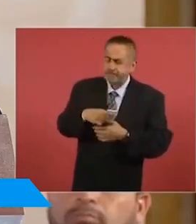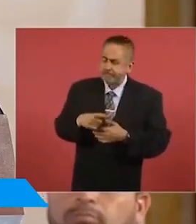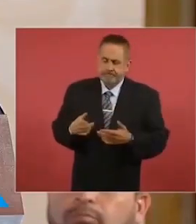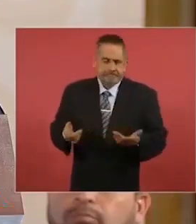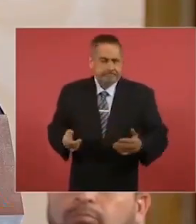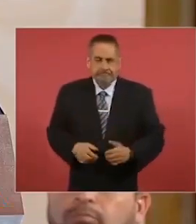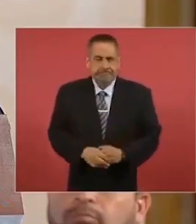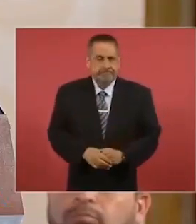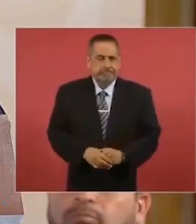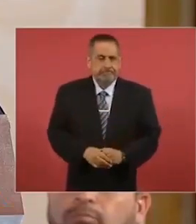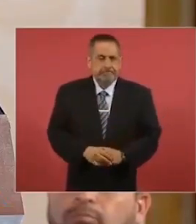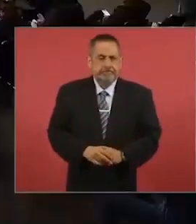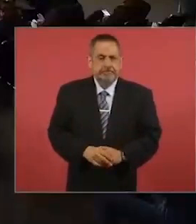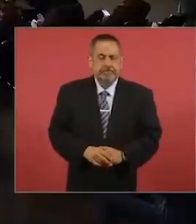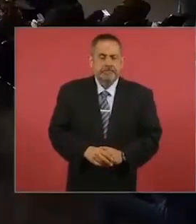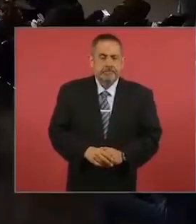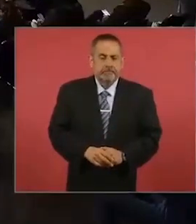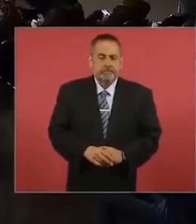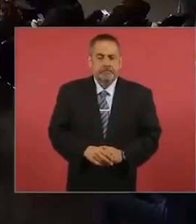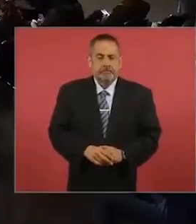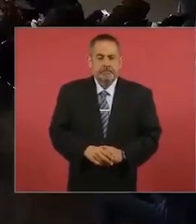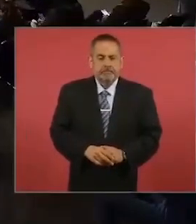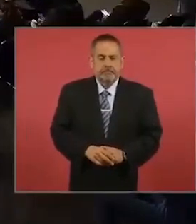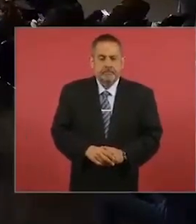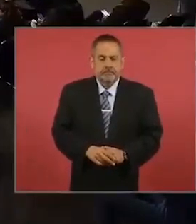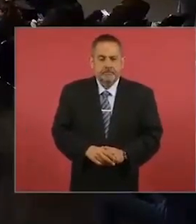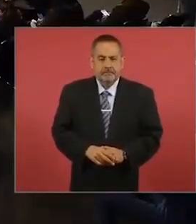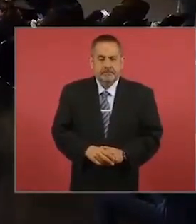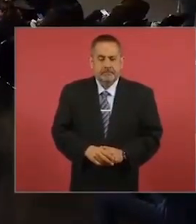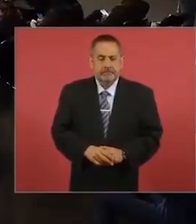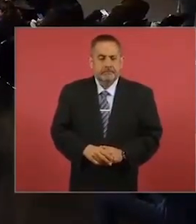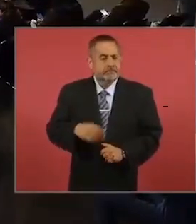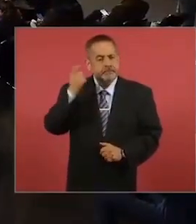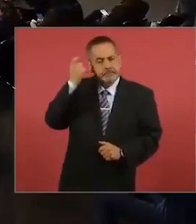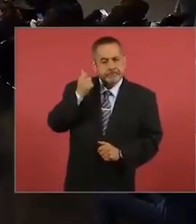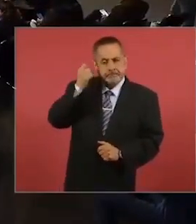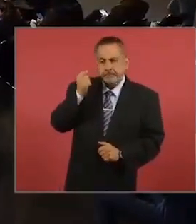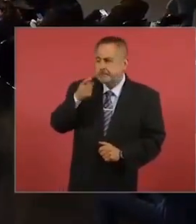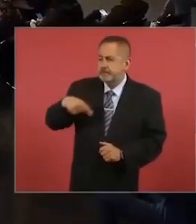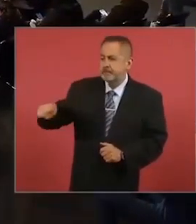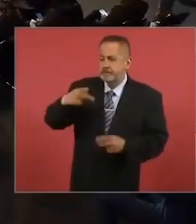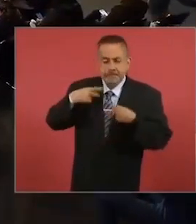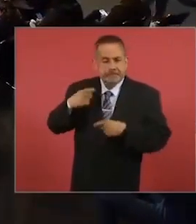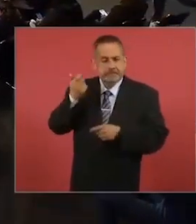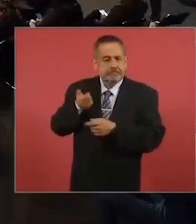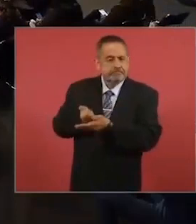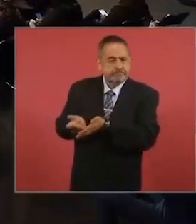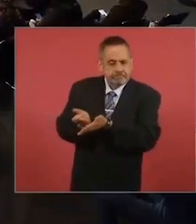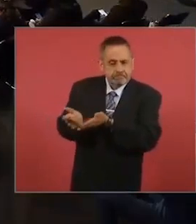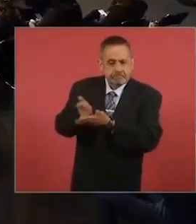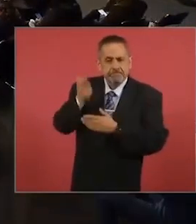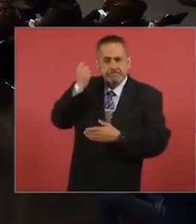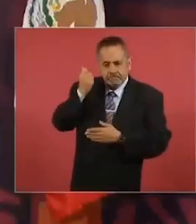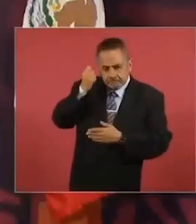la reforma lo que busca es que los empleados se jubilen con su sueldo último y que no se les reduzca a la mitad de su pensión. Es